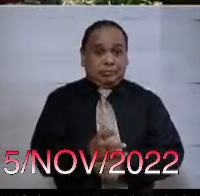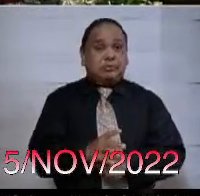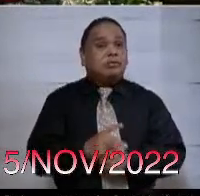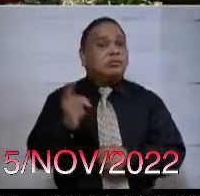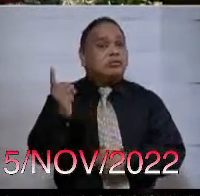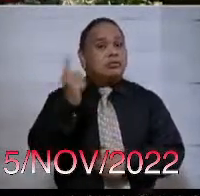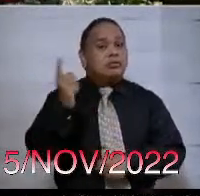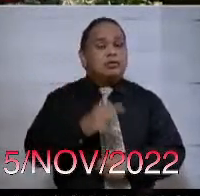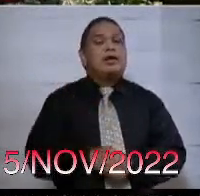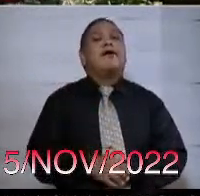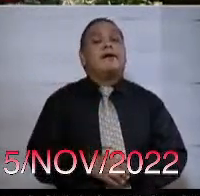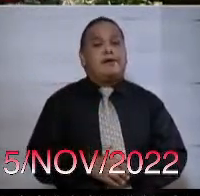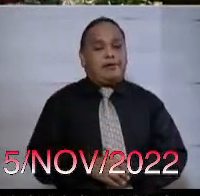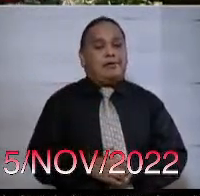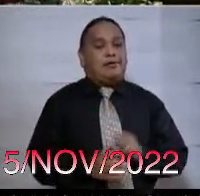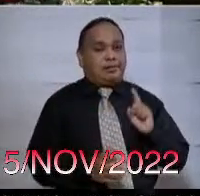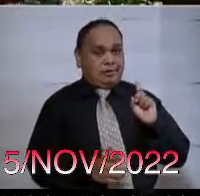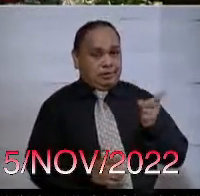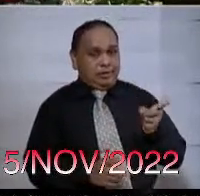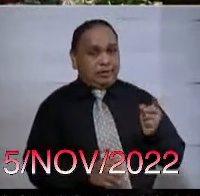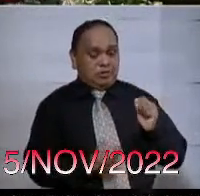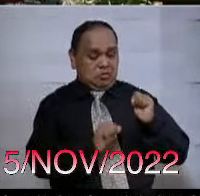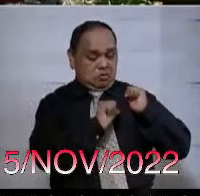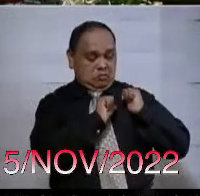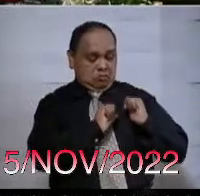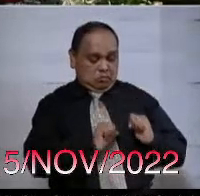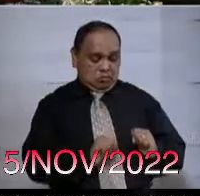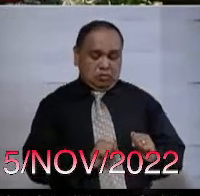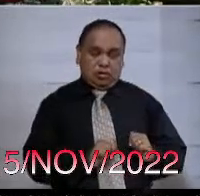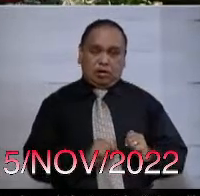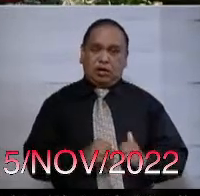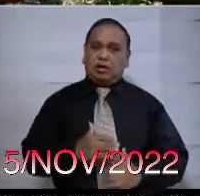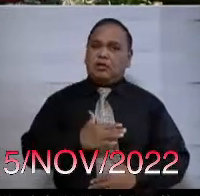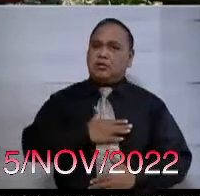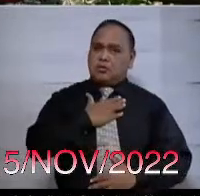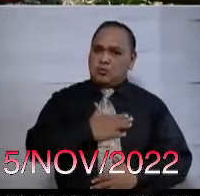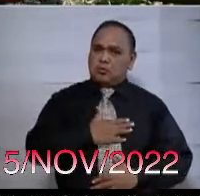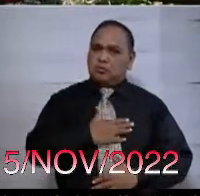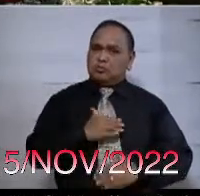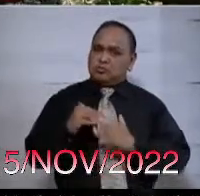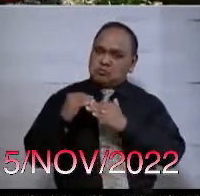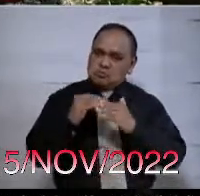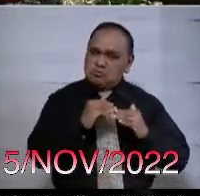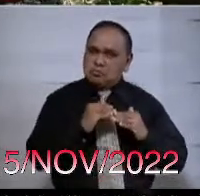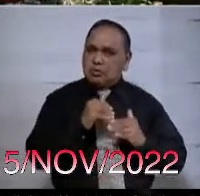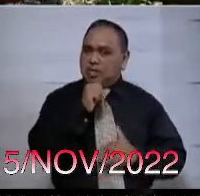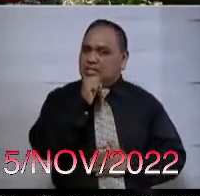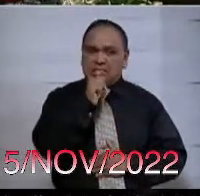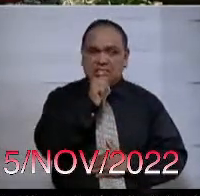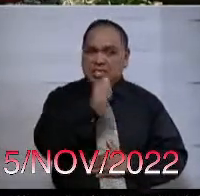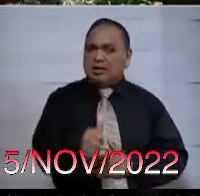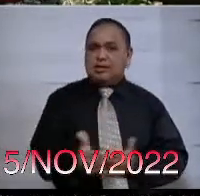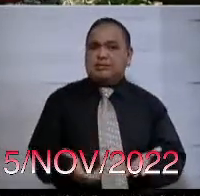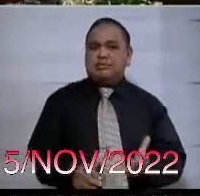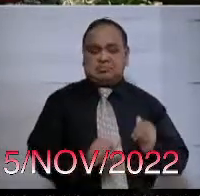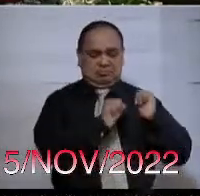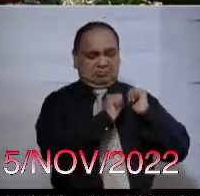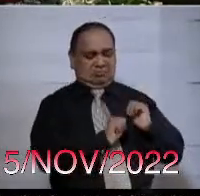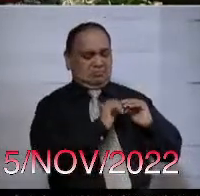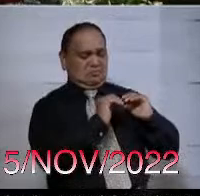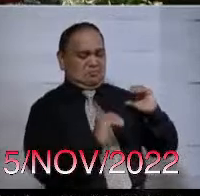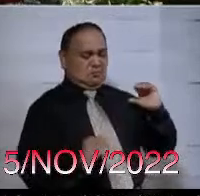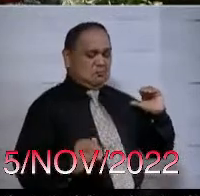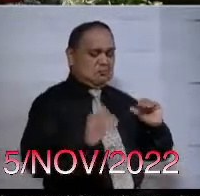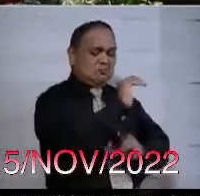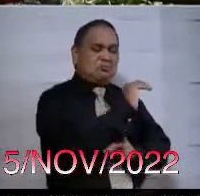actuando realmente con la probidad, con la imparcialidad que uno espera de las grandes autoridades electorales.